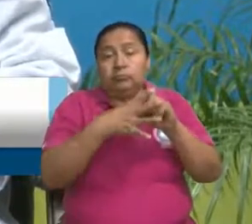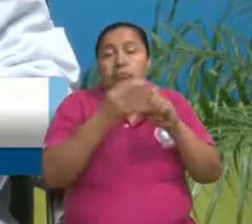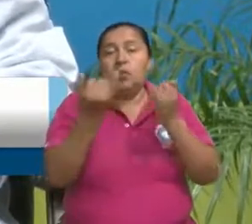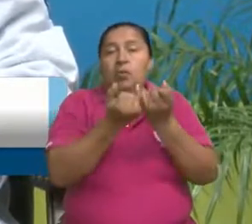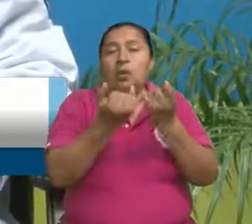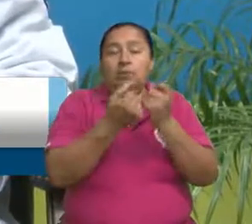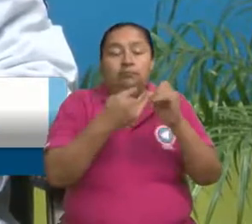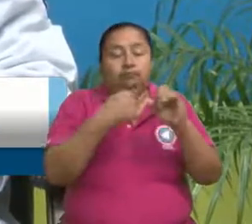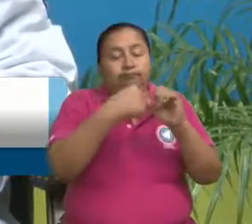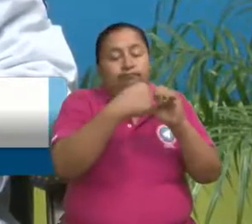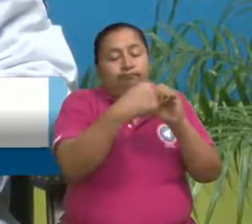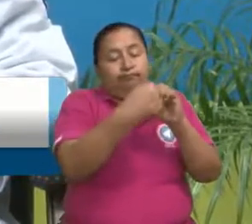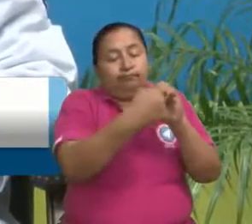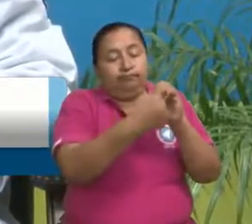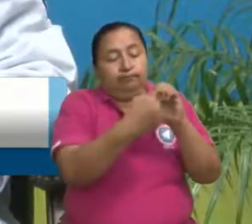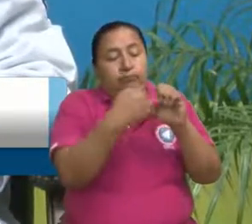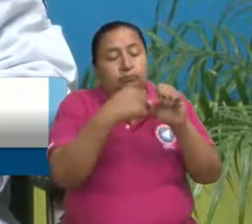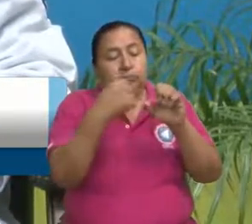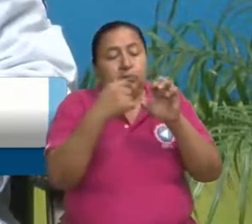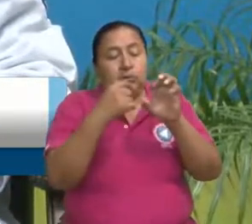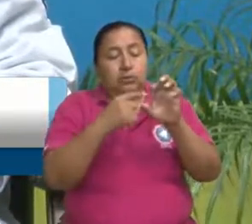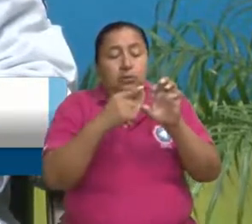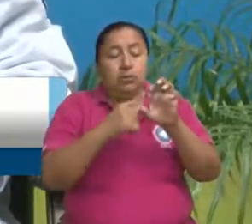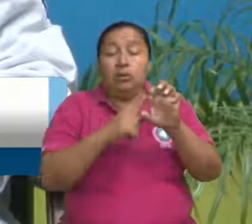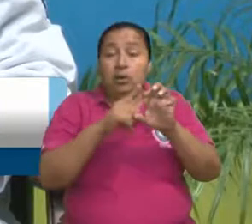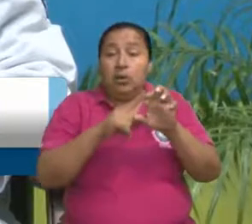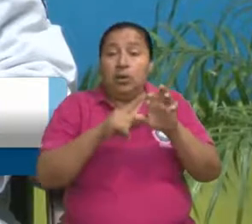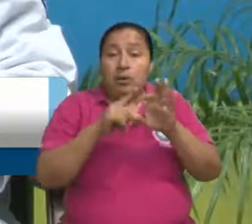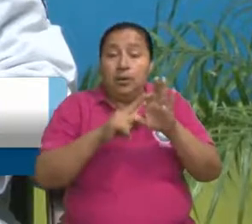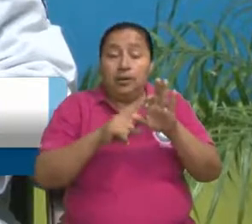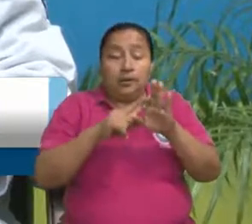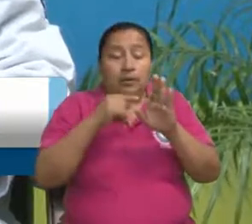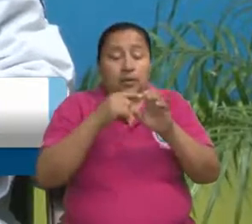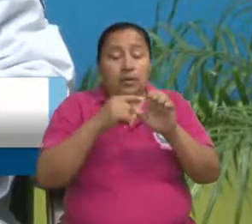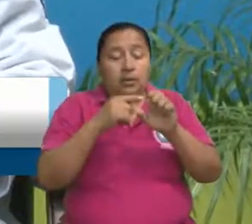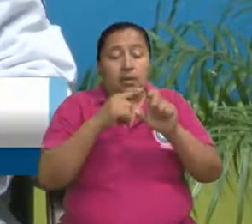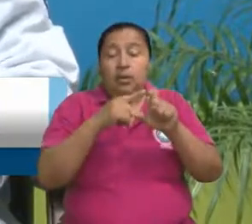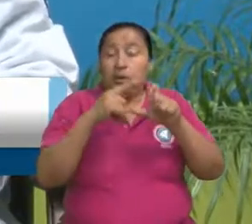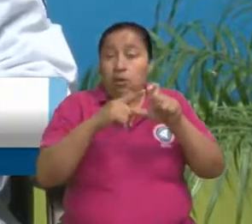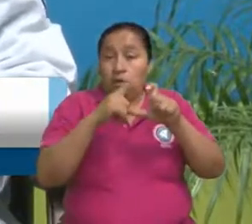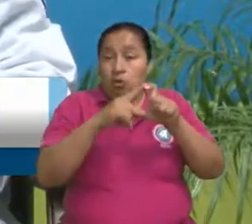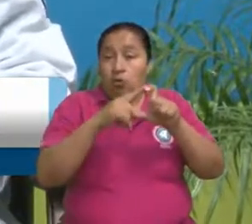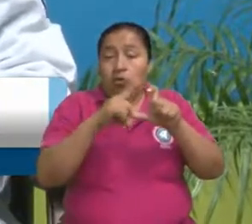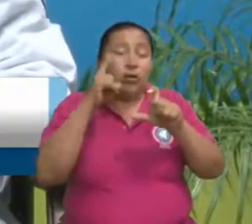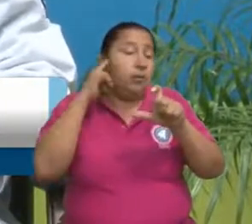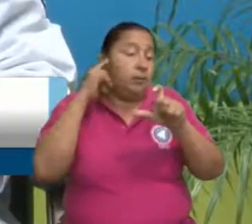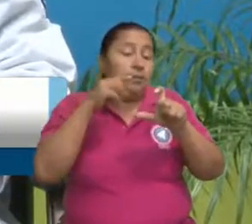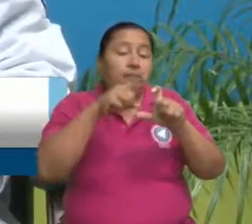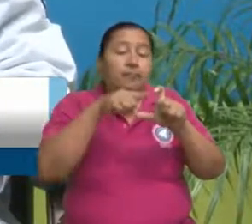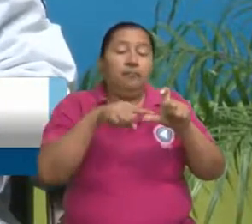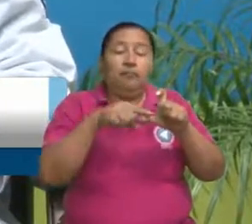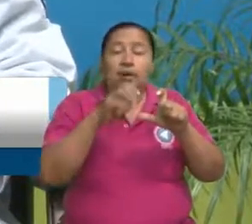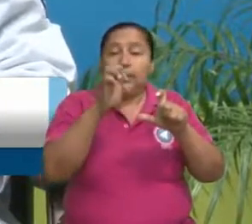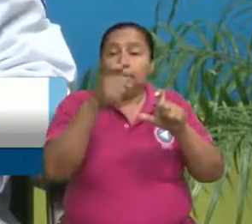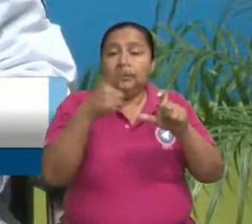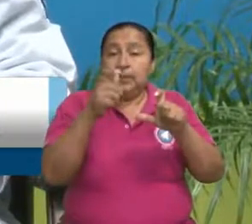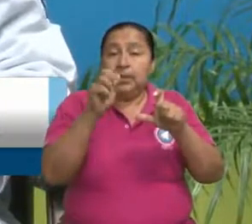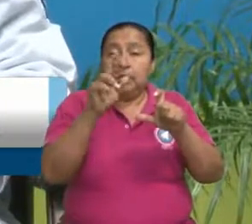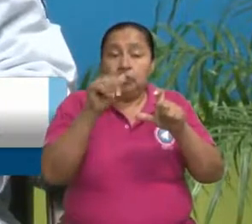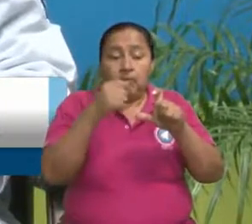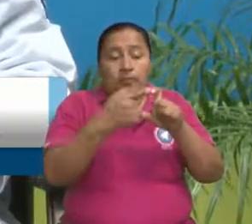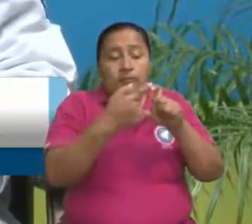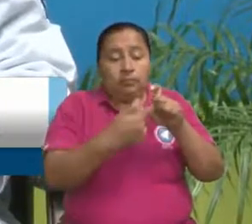comunica con el oído medio, entonces ahí es donde se presentan las infecciones del oído medio.